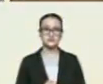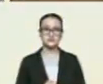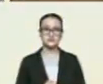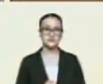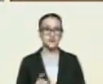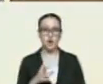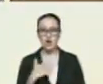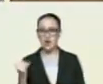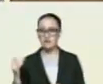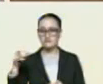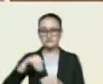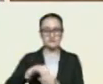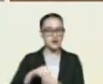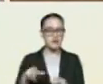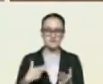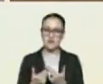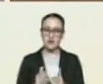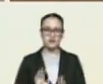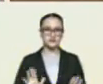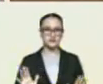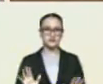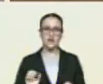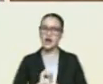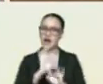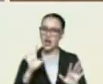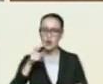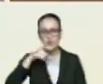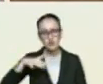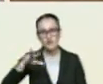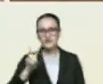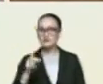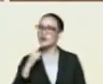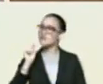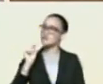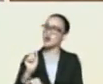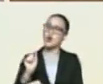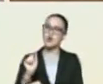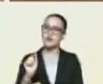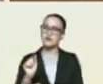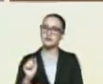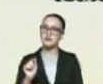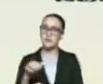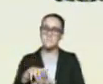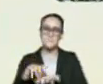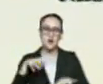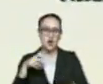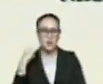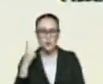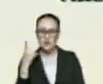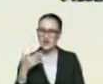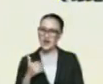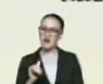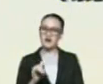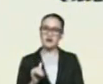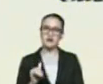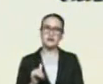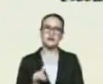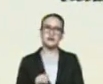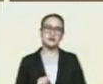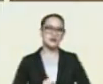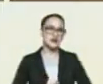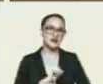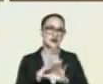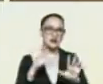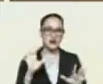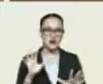No queremos intervención. Fue claro el pueblo de Venezuela el 30 de julio con una amplia mayoría política y fue clara